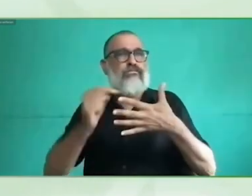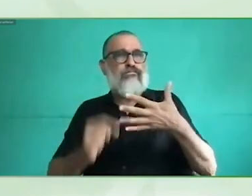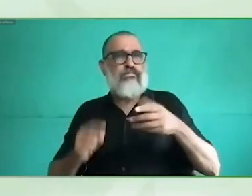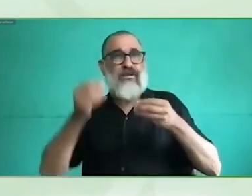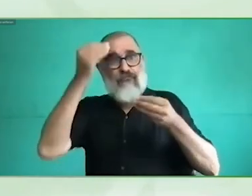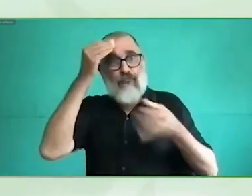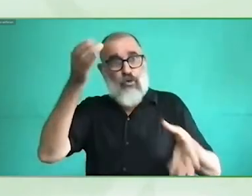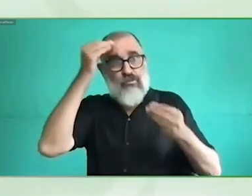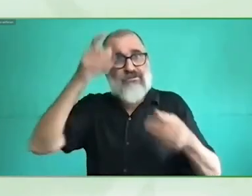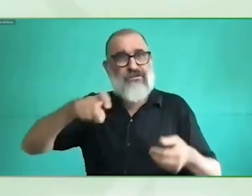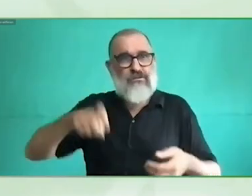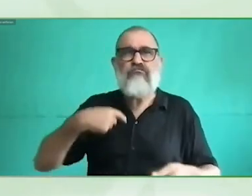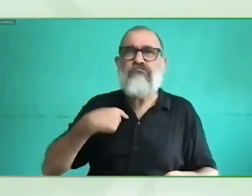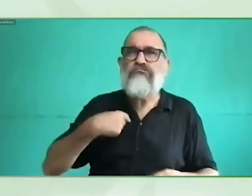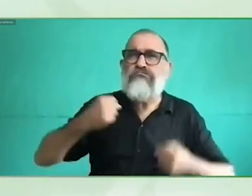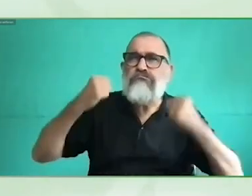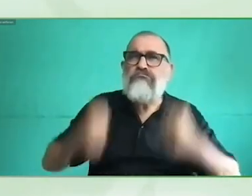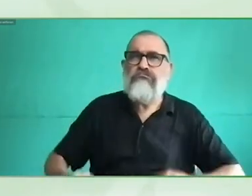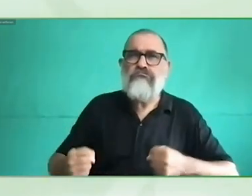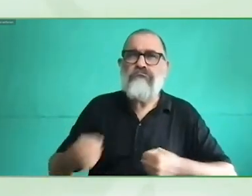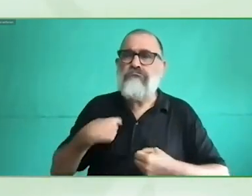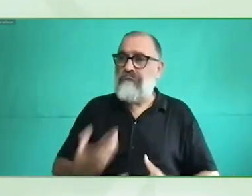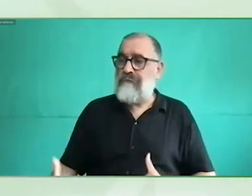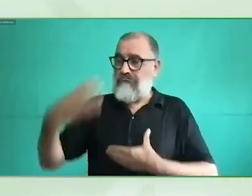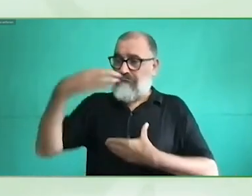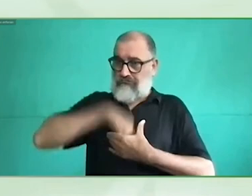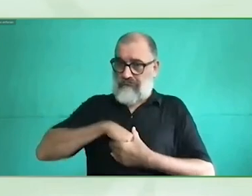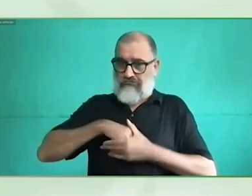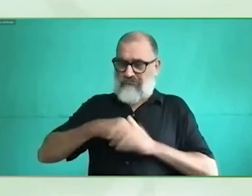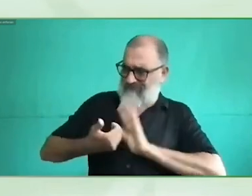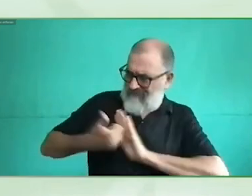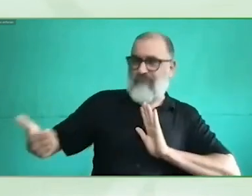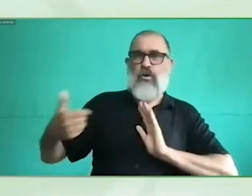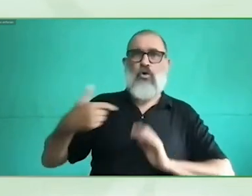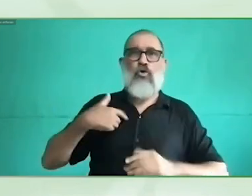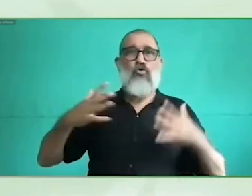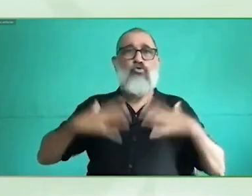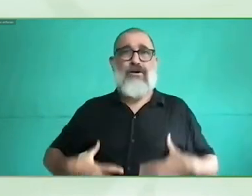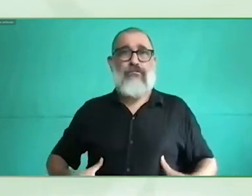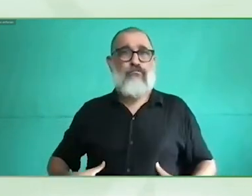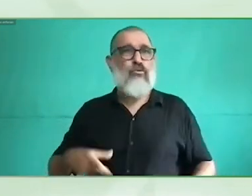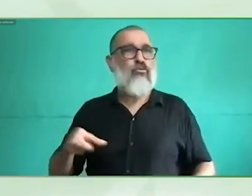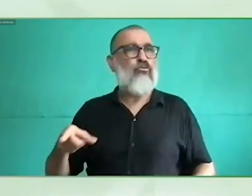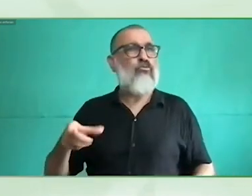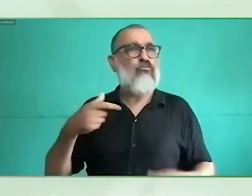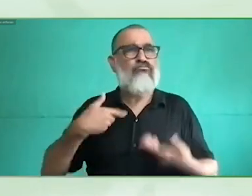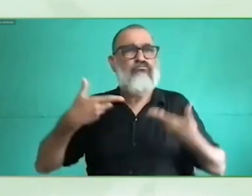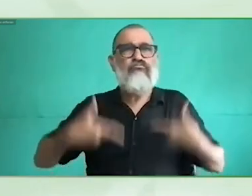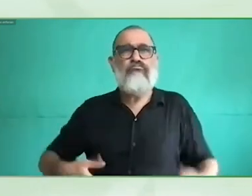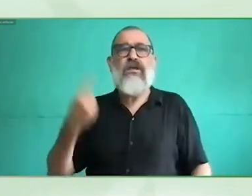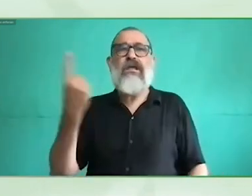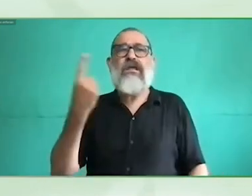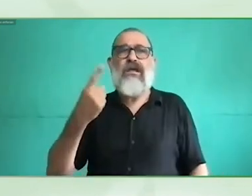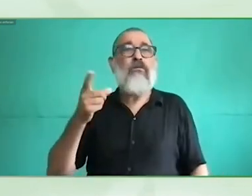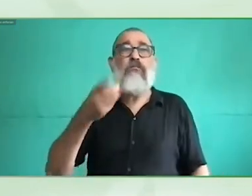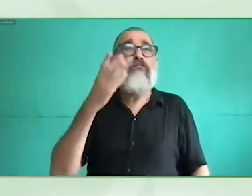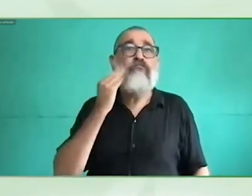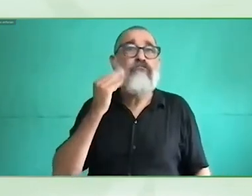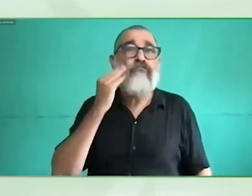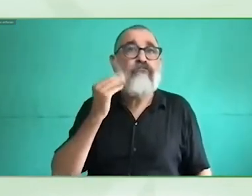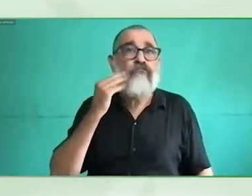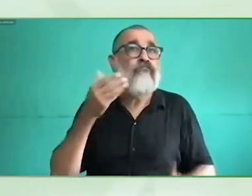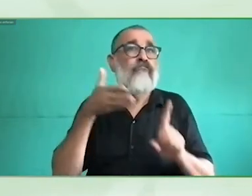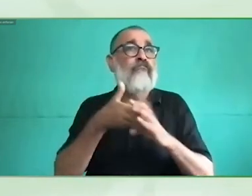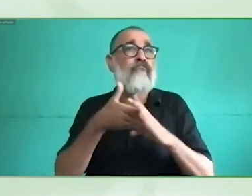mujeres puedan reconocerse en sus espejos usar tus bosques desde su propia autonomía e identidad